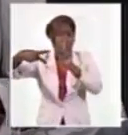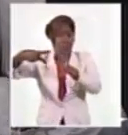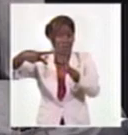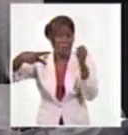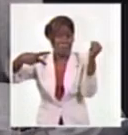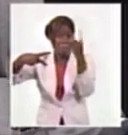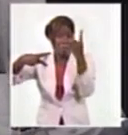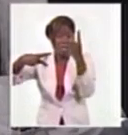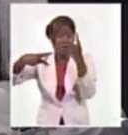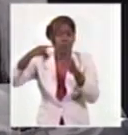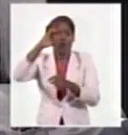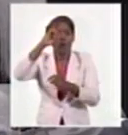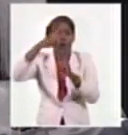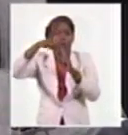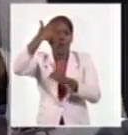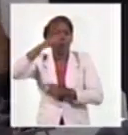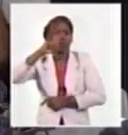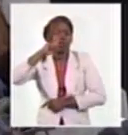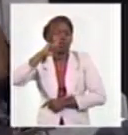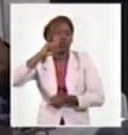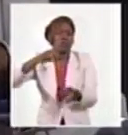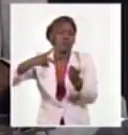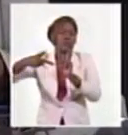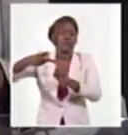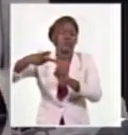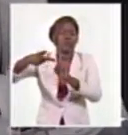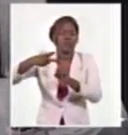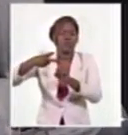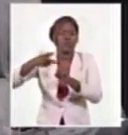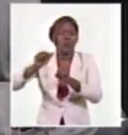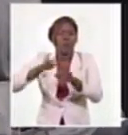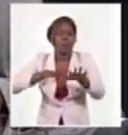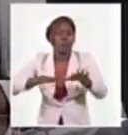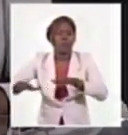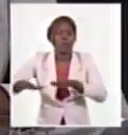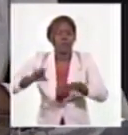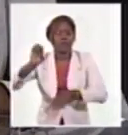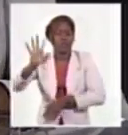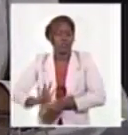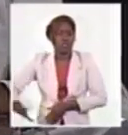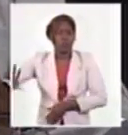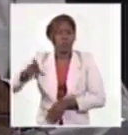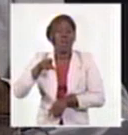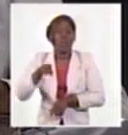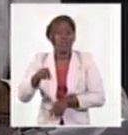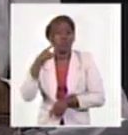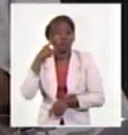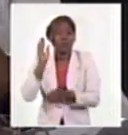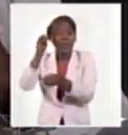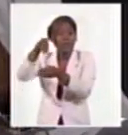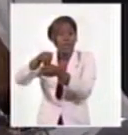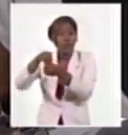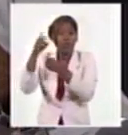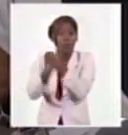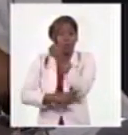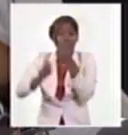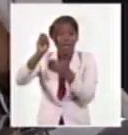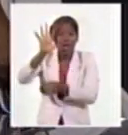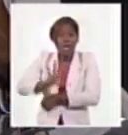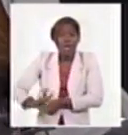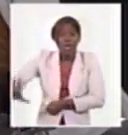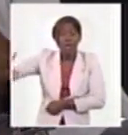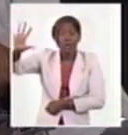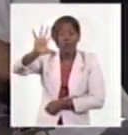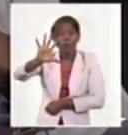Eso ha llevado a una diferenciación en las posiciones dentro de los diferentes países europeos y ha estado